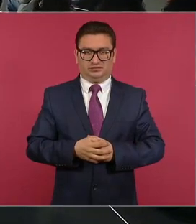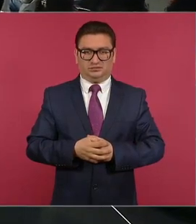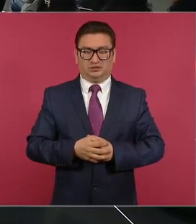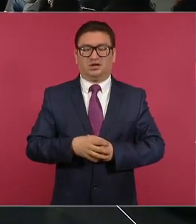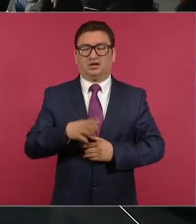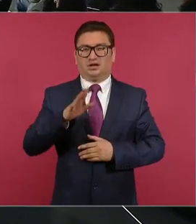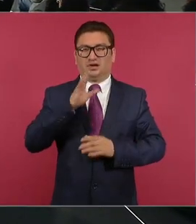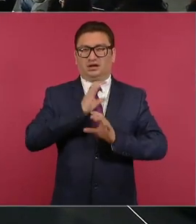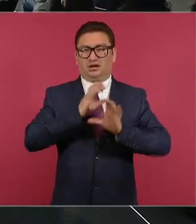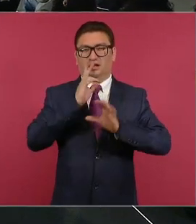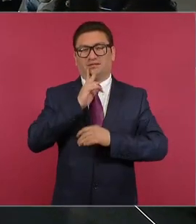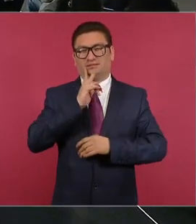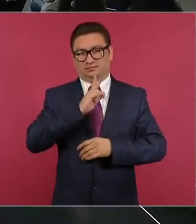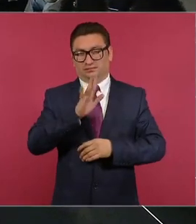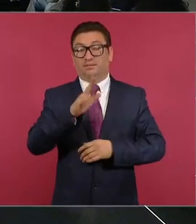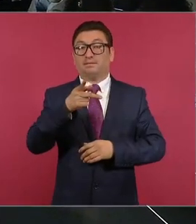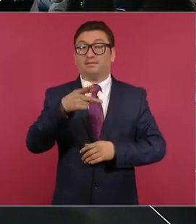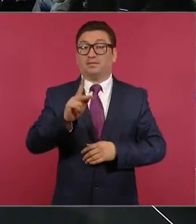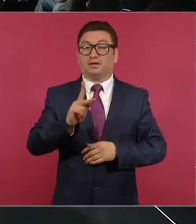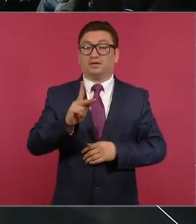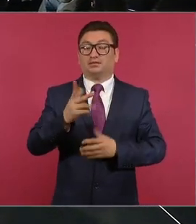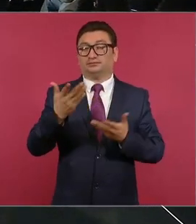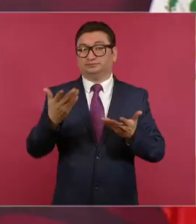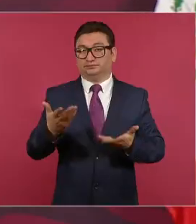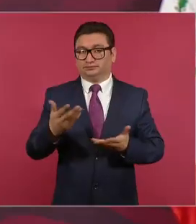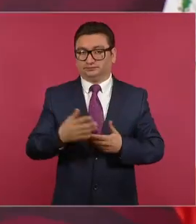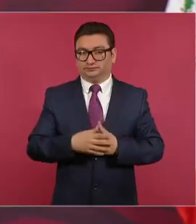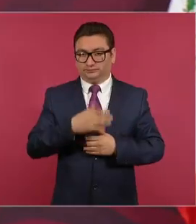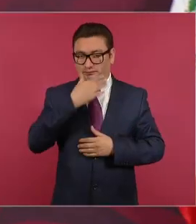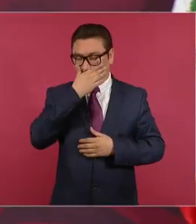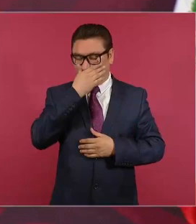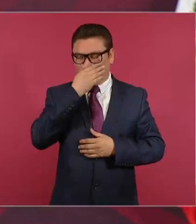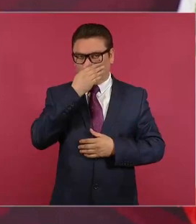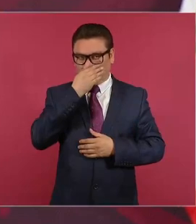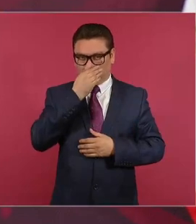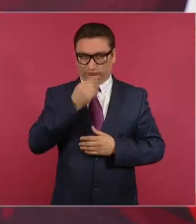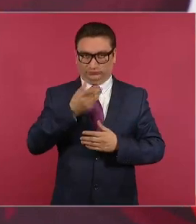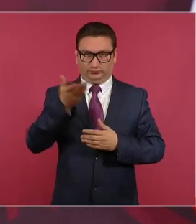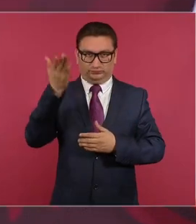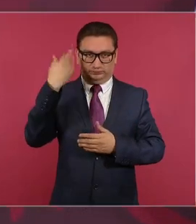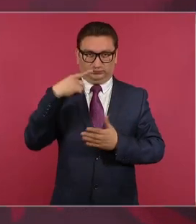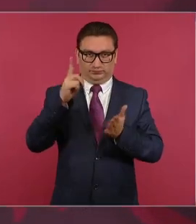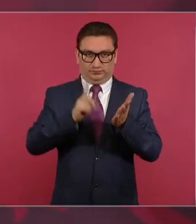Pero es que en